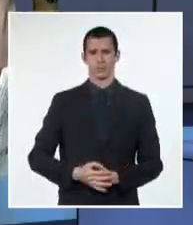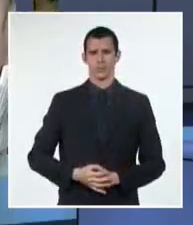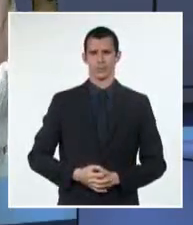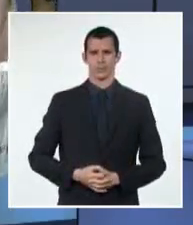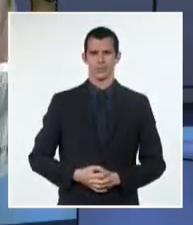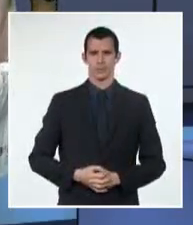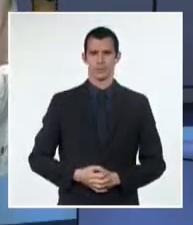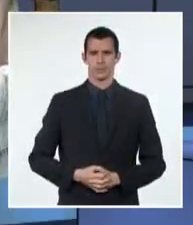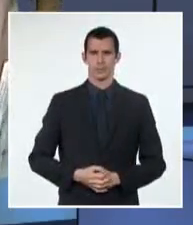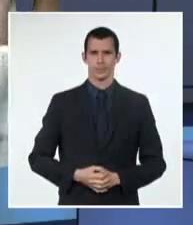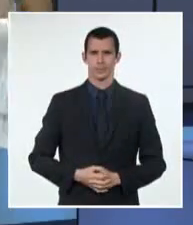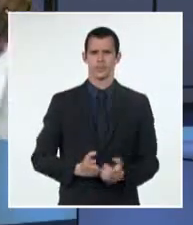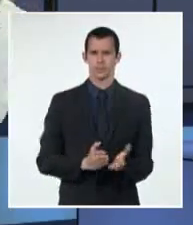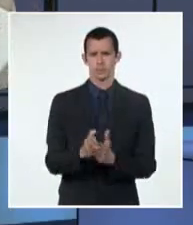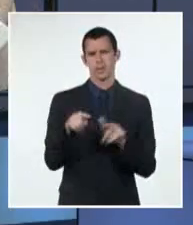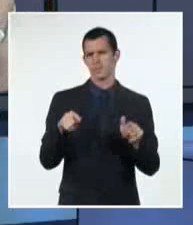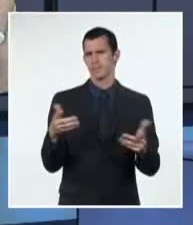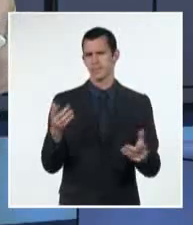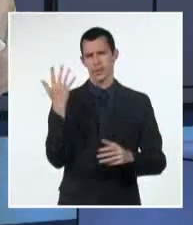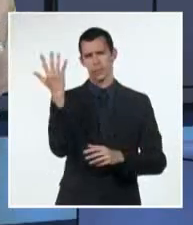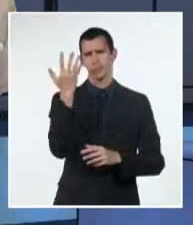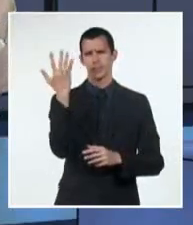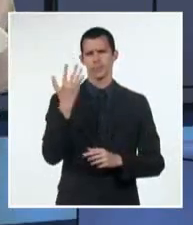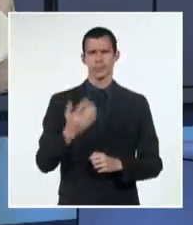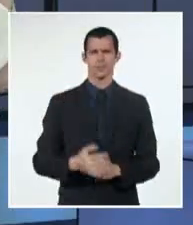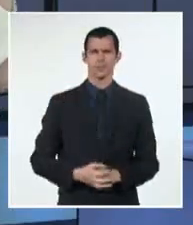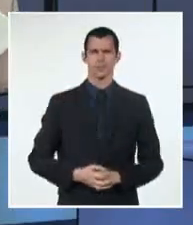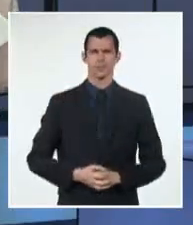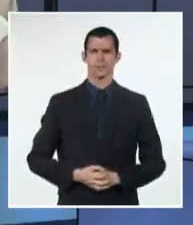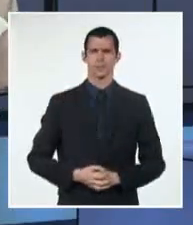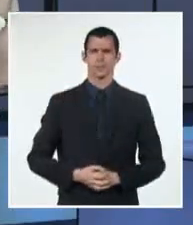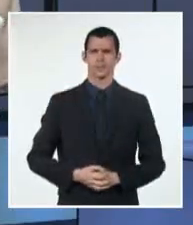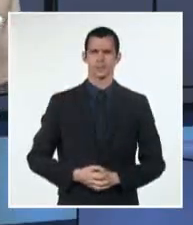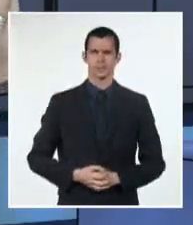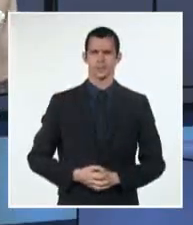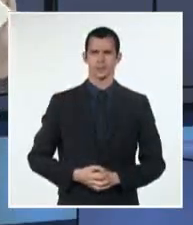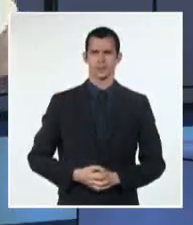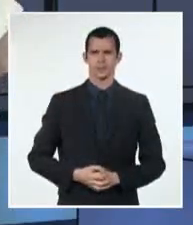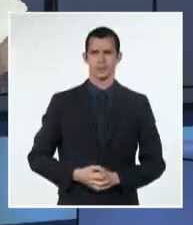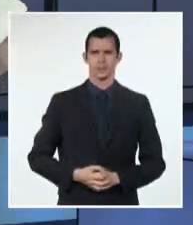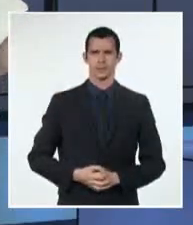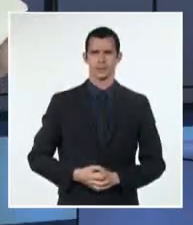Cerramos así las breves nacionales. Ahora continuamos con las variables meteorológicas que presenta la doctora Miriam Teresita.